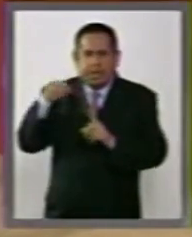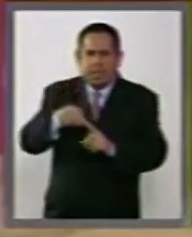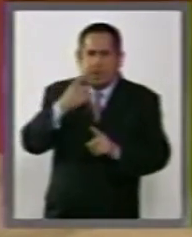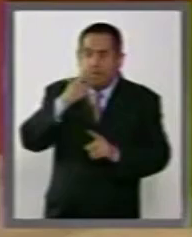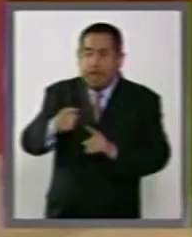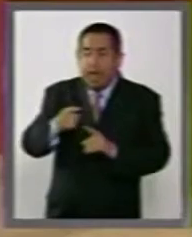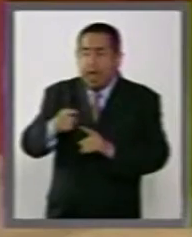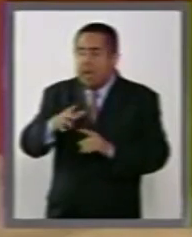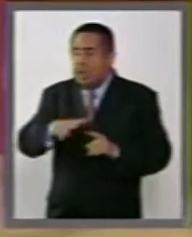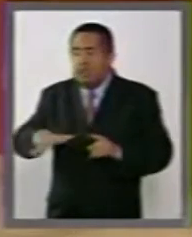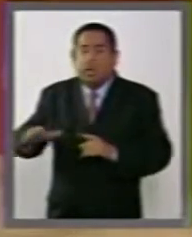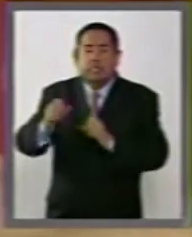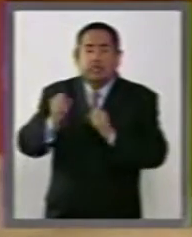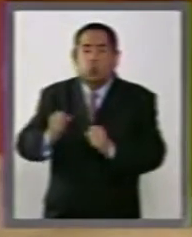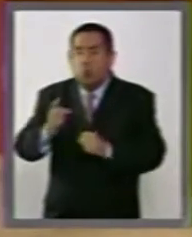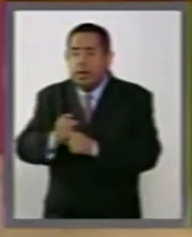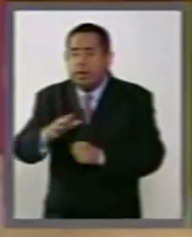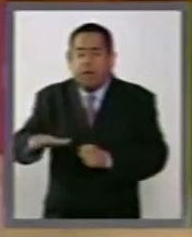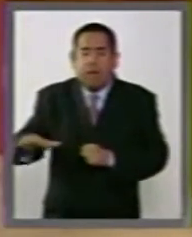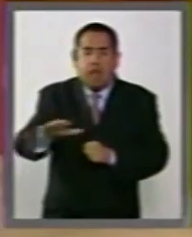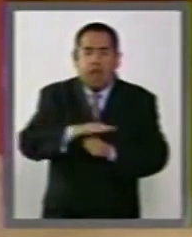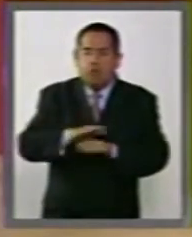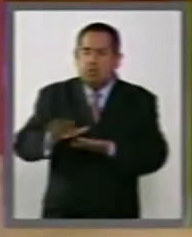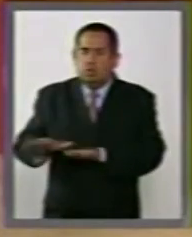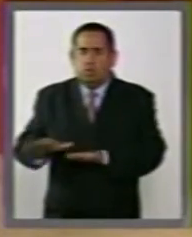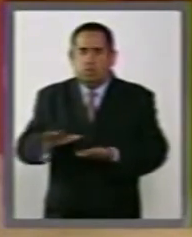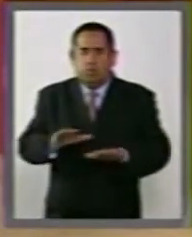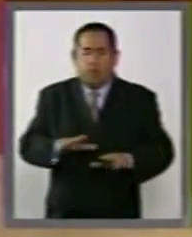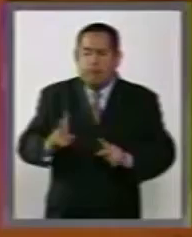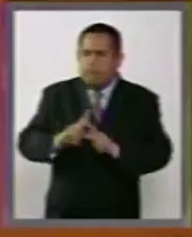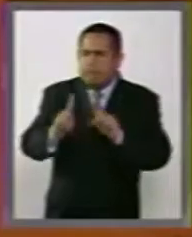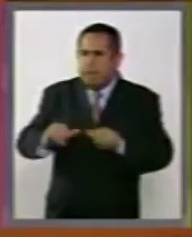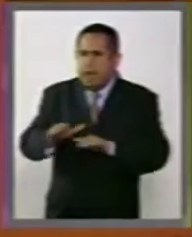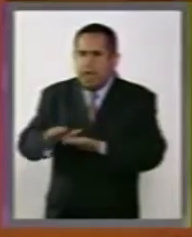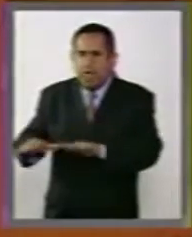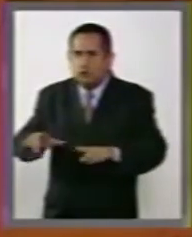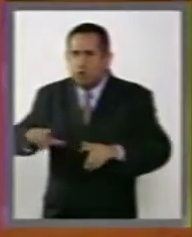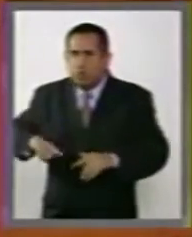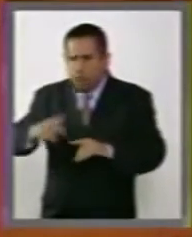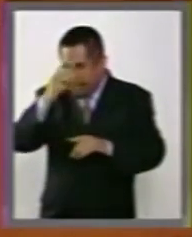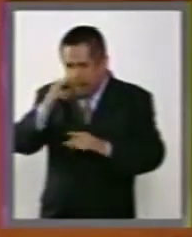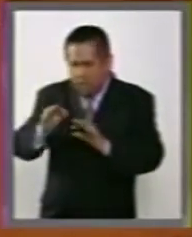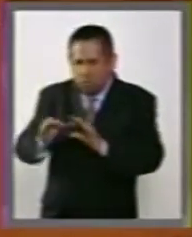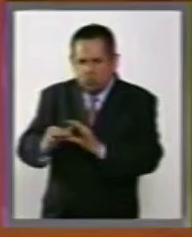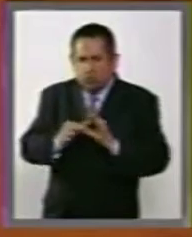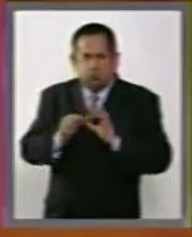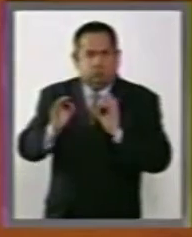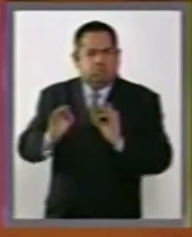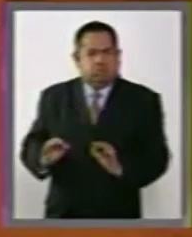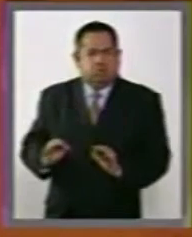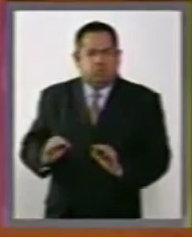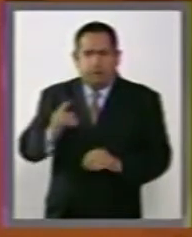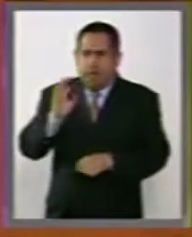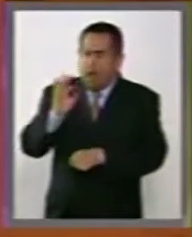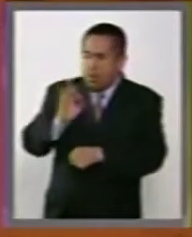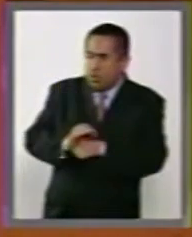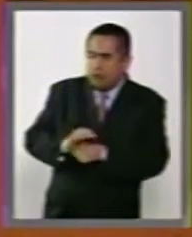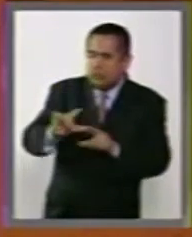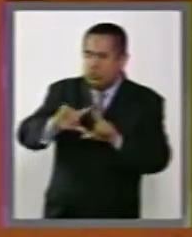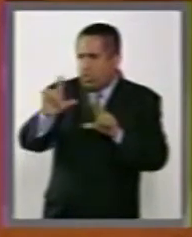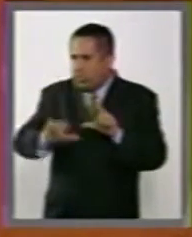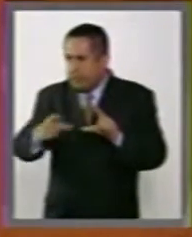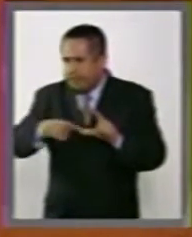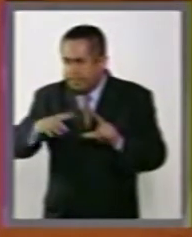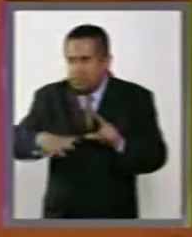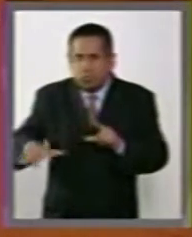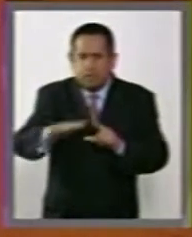de manera inmediata y directa a mantener la integridad, estabilidad y permanencia del Estado mexicano, que conlleven a la protección de la nación